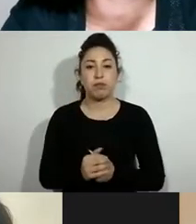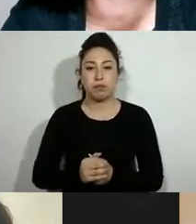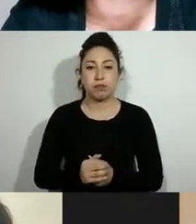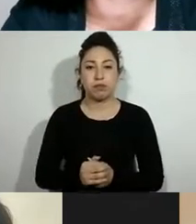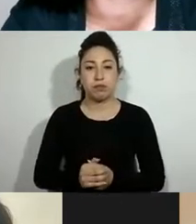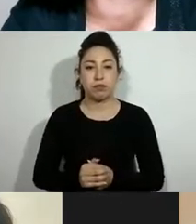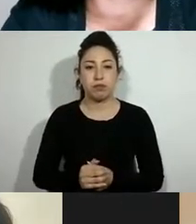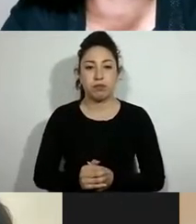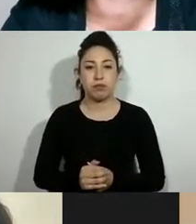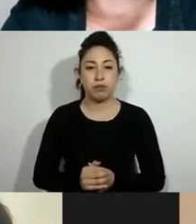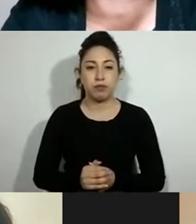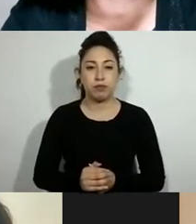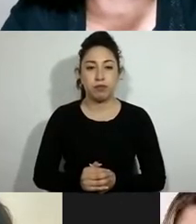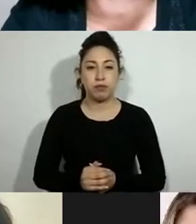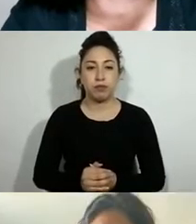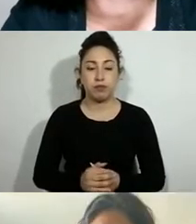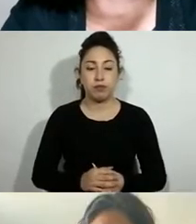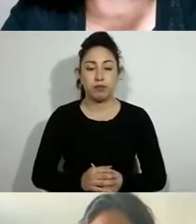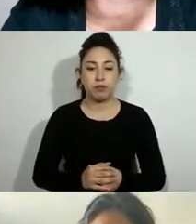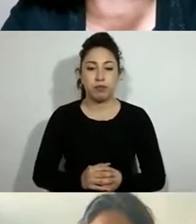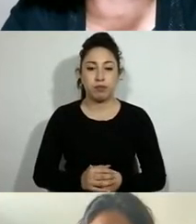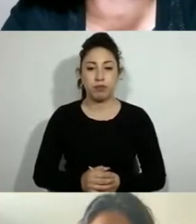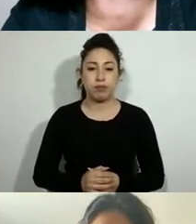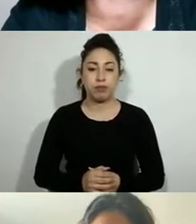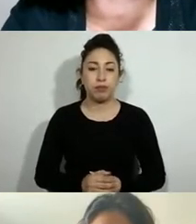en mi mente. 1, 2, 3.